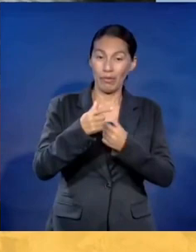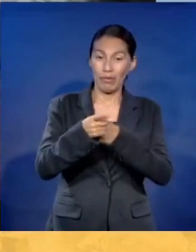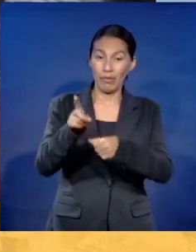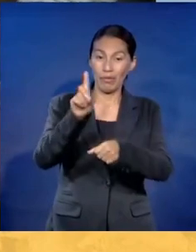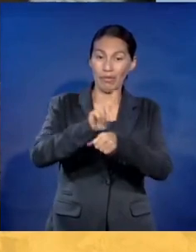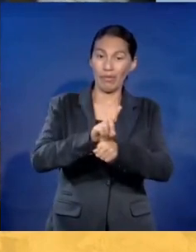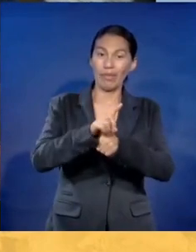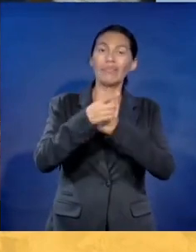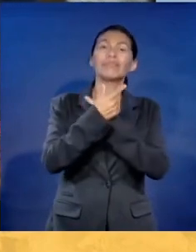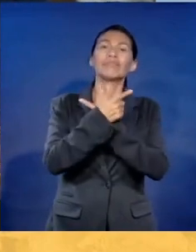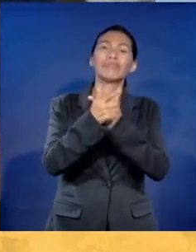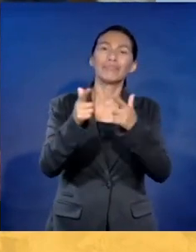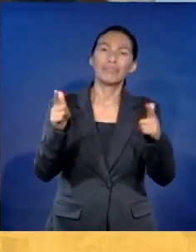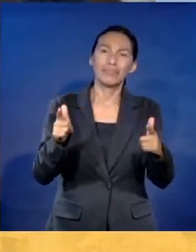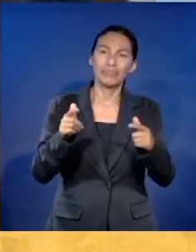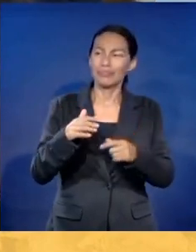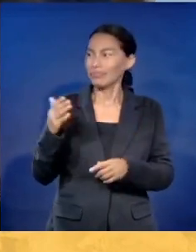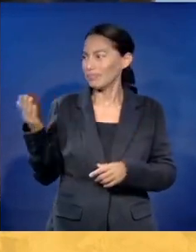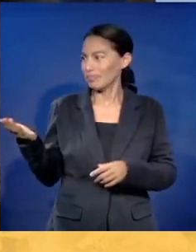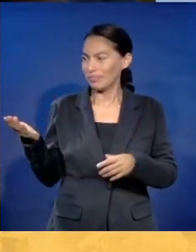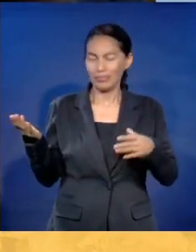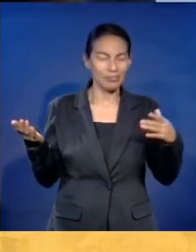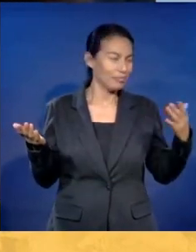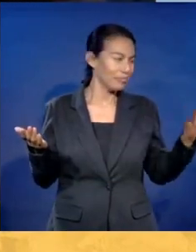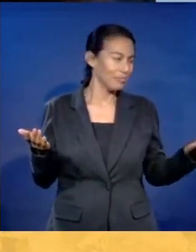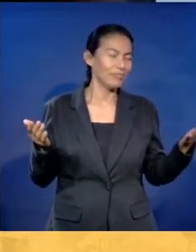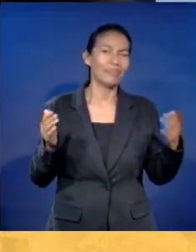Hoy es un día de libertad